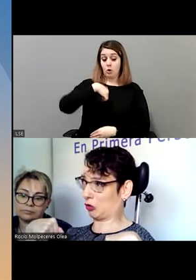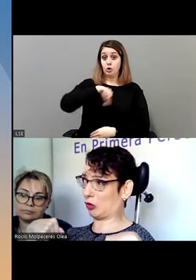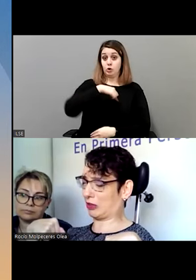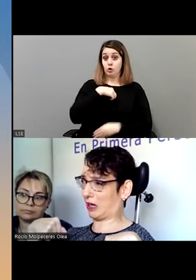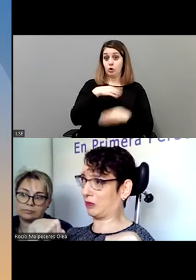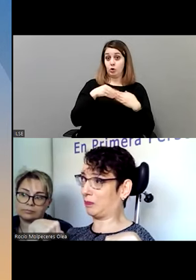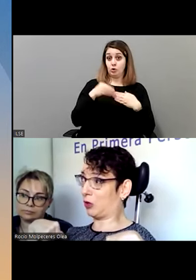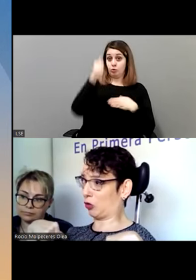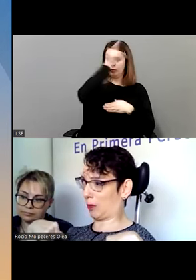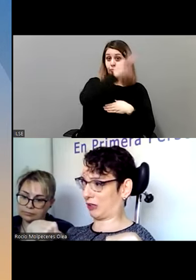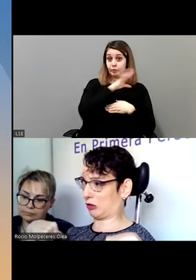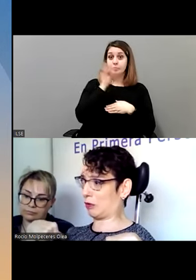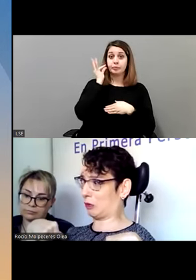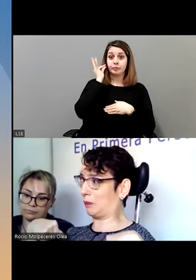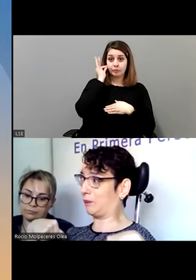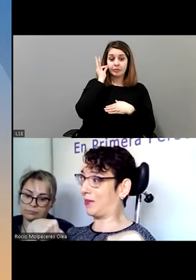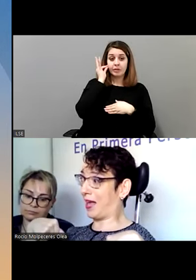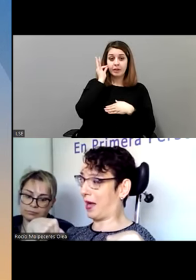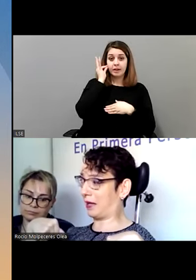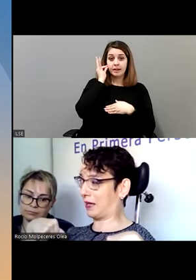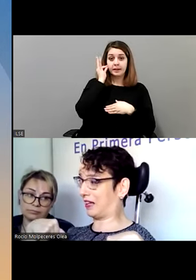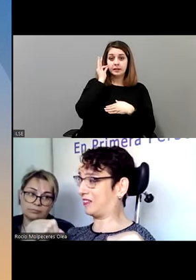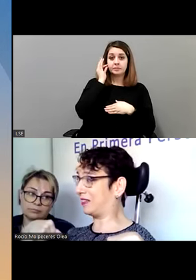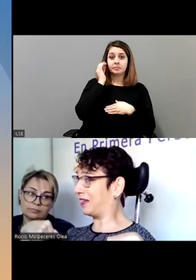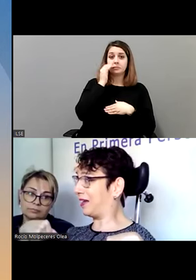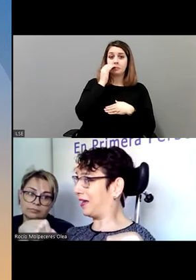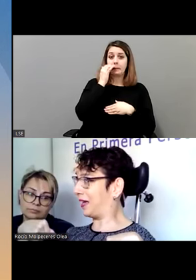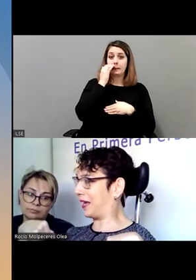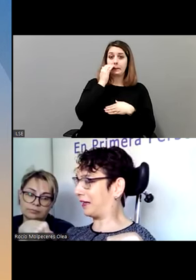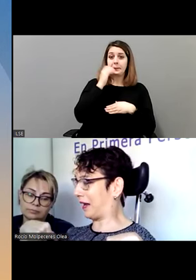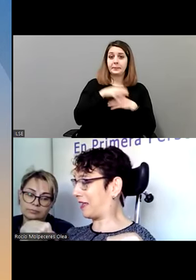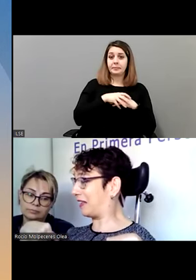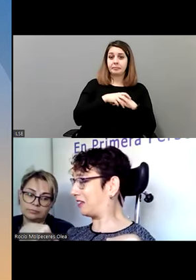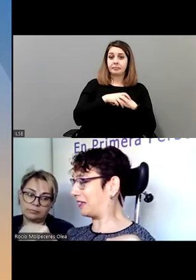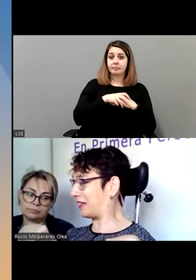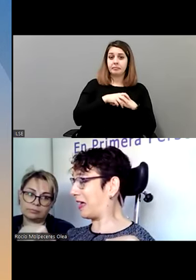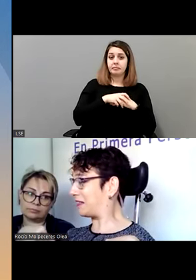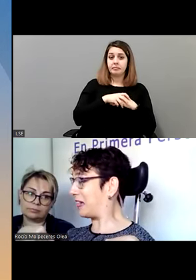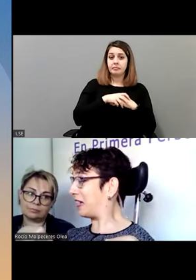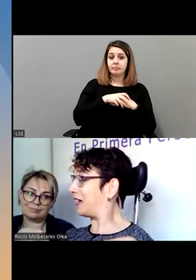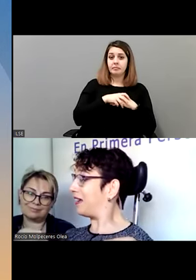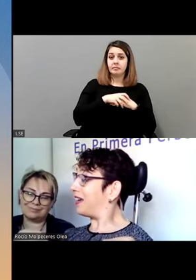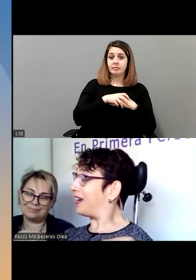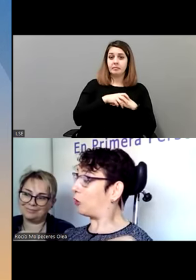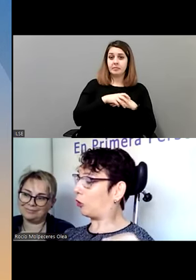y nosotras, sobre todo a las entraditas en edad